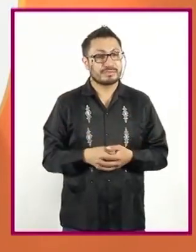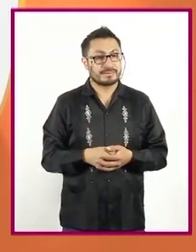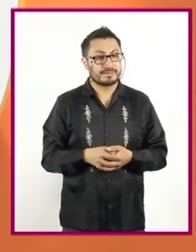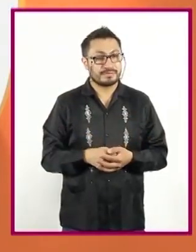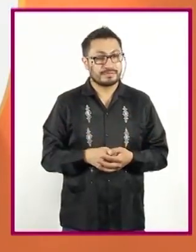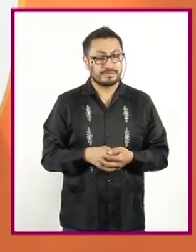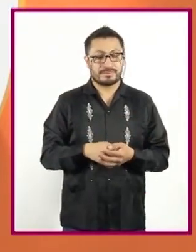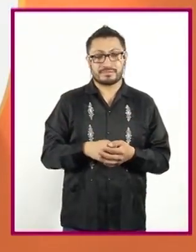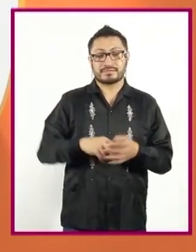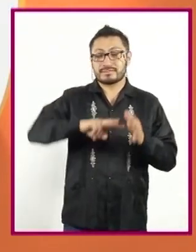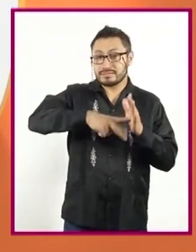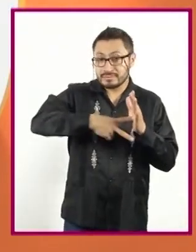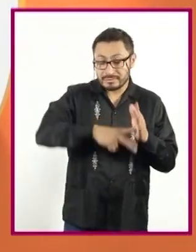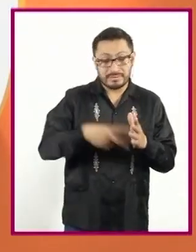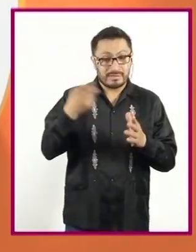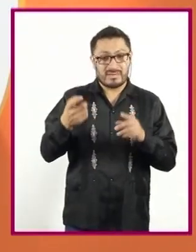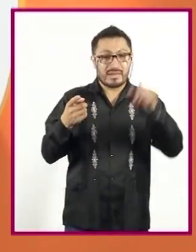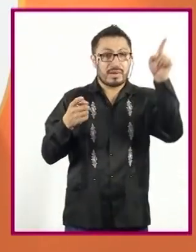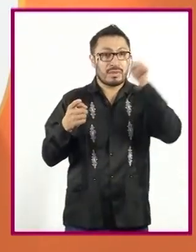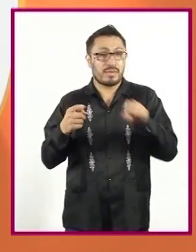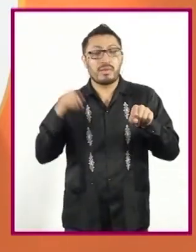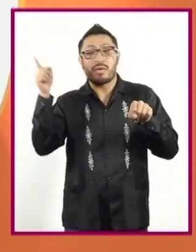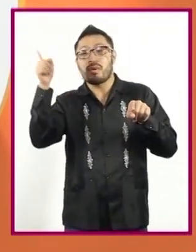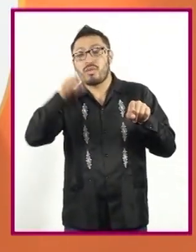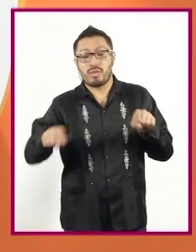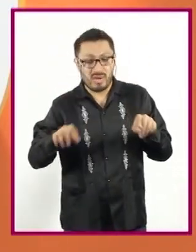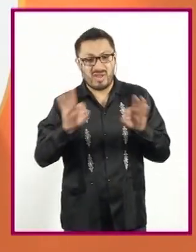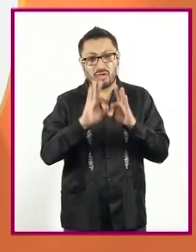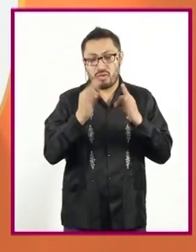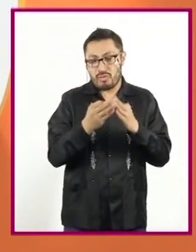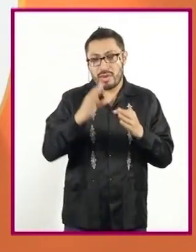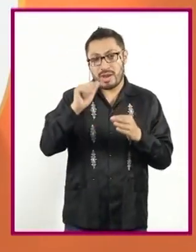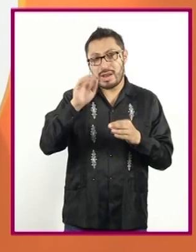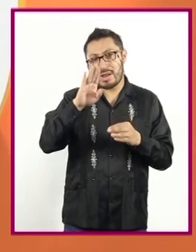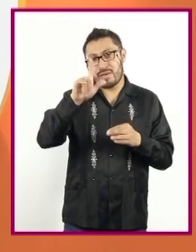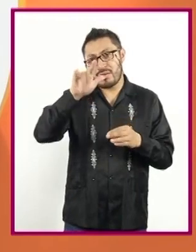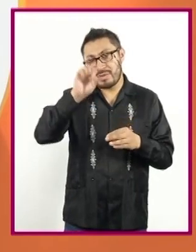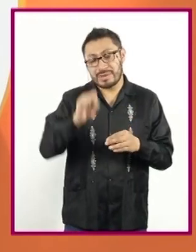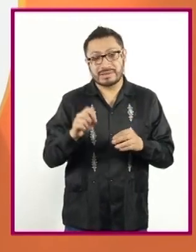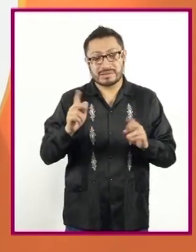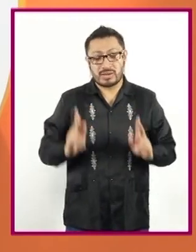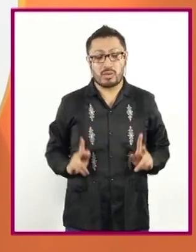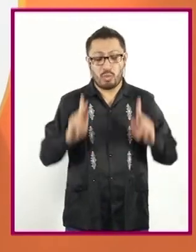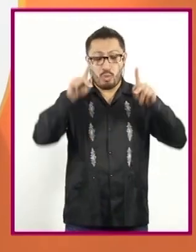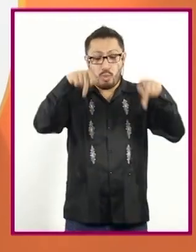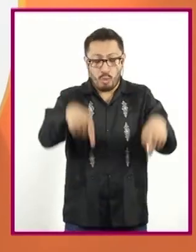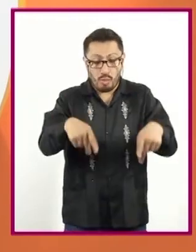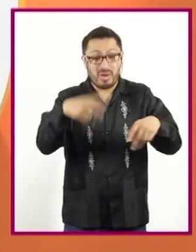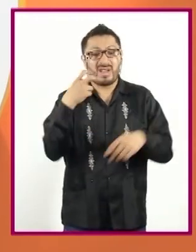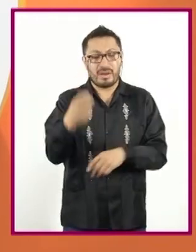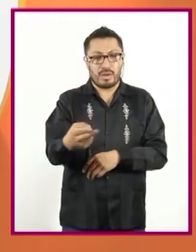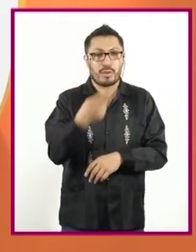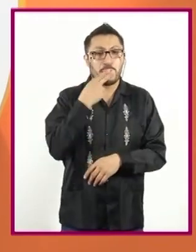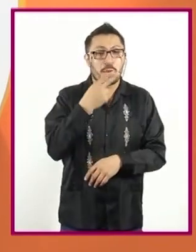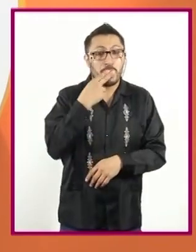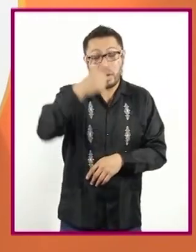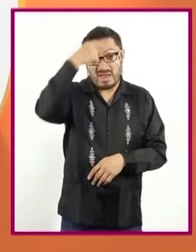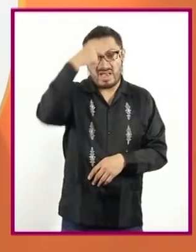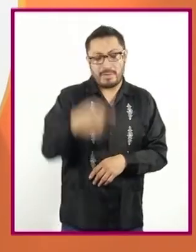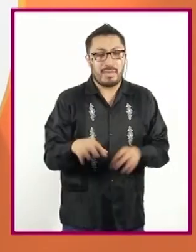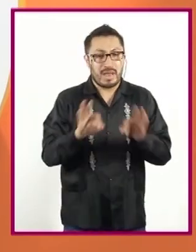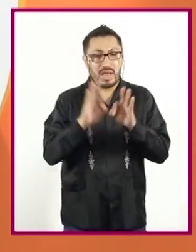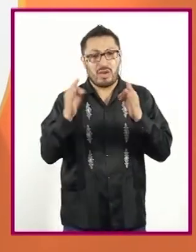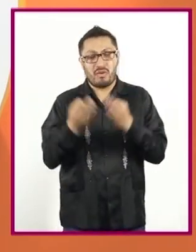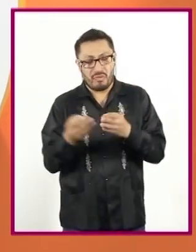En arquitectura, con estas curvas les dan forma a algunos cables que sostienen los puentes. Son empleadas para darle una